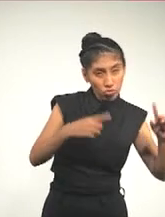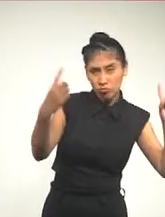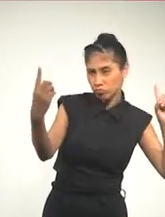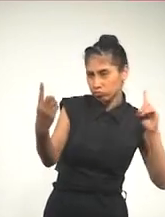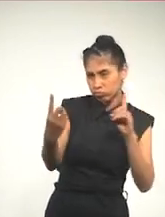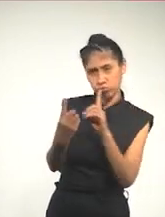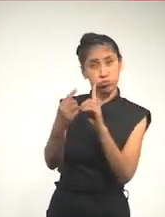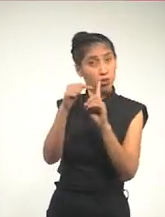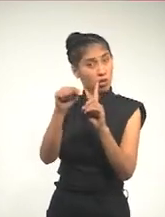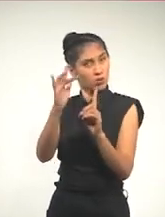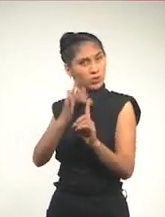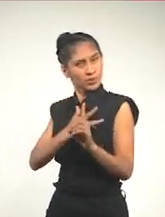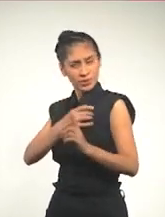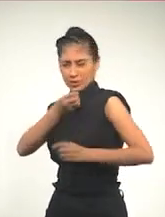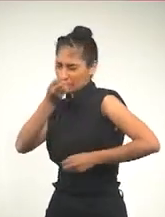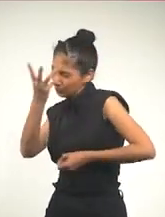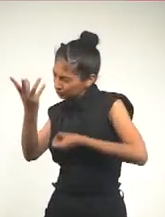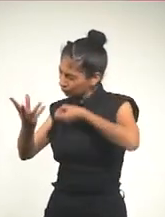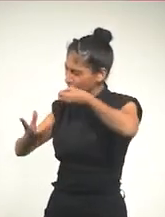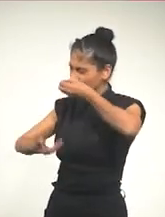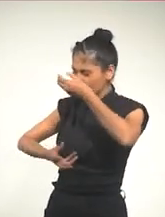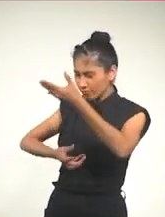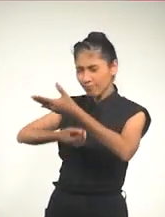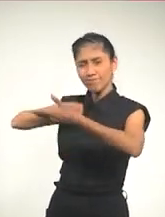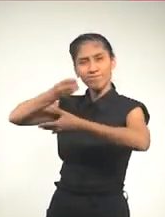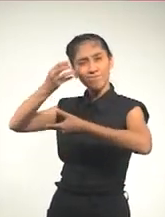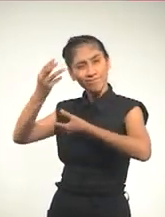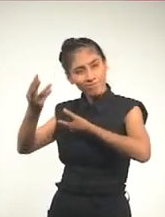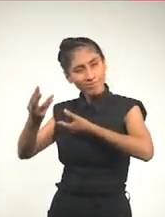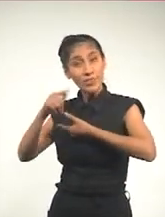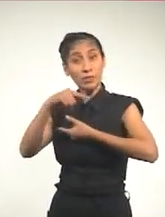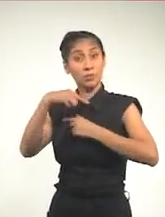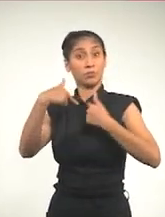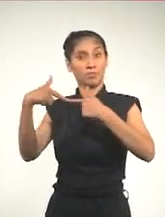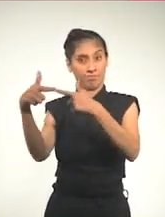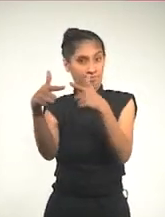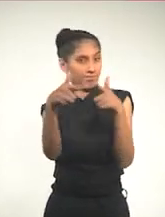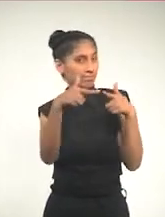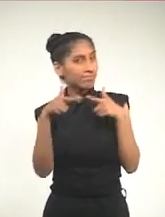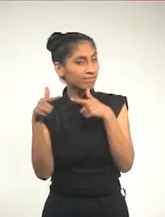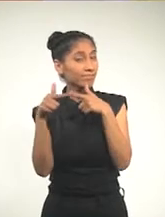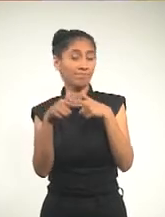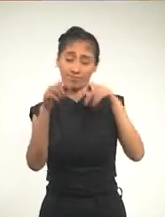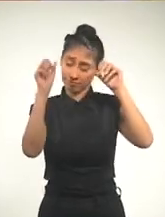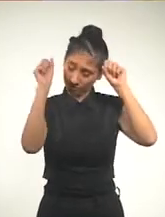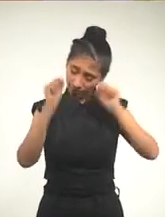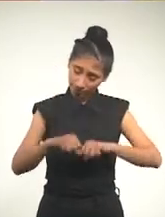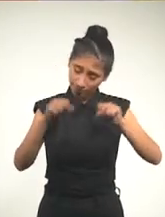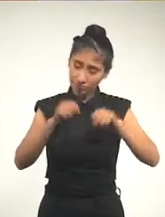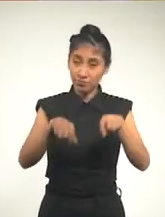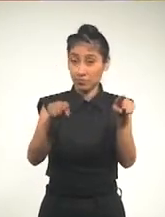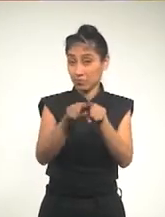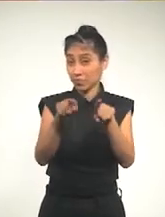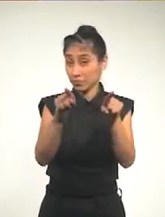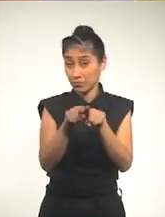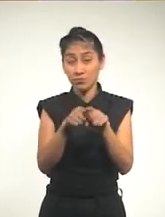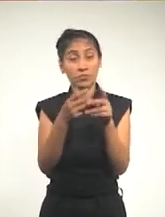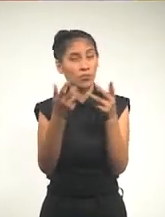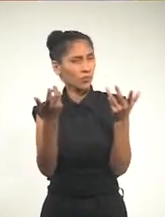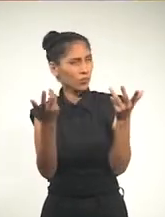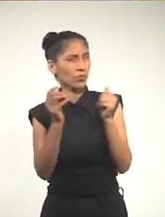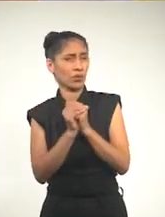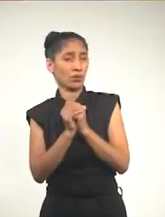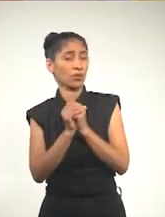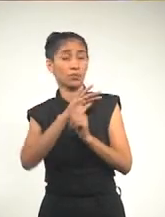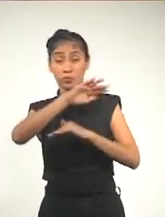ellas y ellos puedan expresar sus emociones y aprender a reconocerlas y regularlas. Así es. También debemos